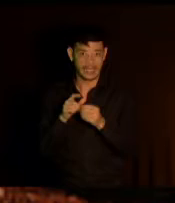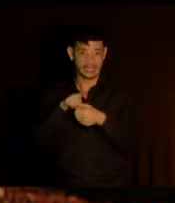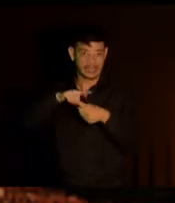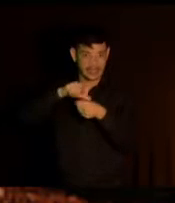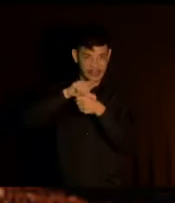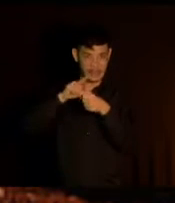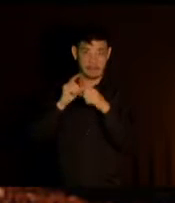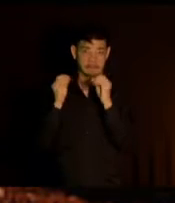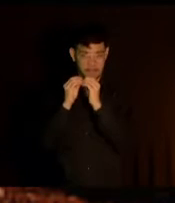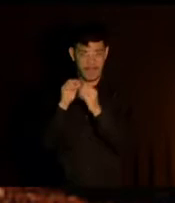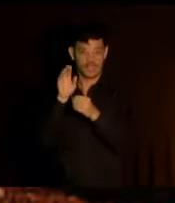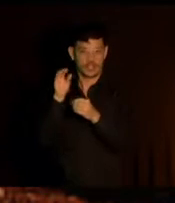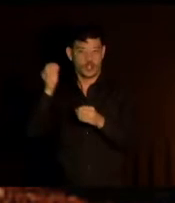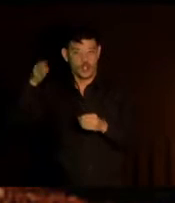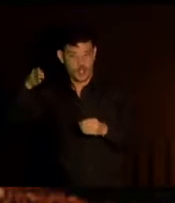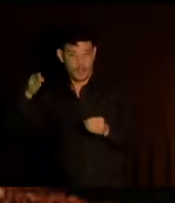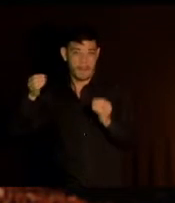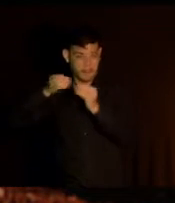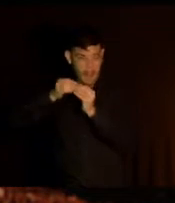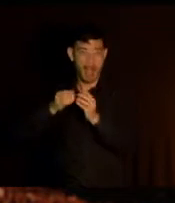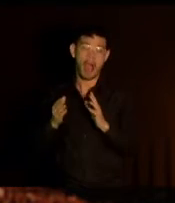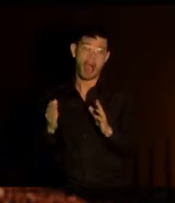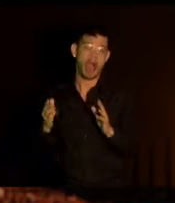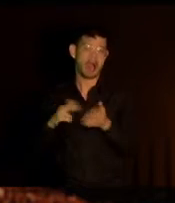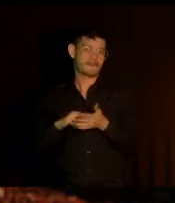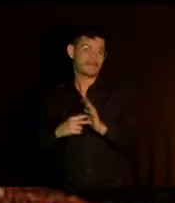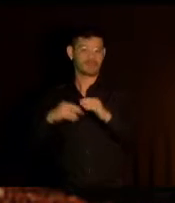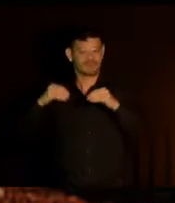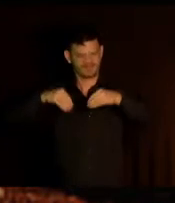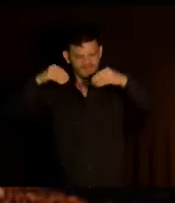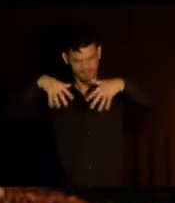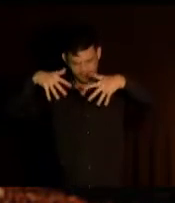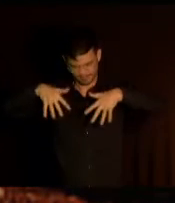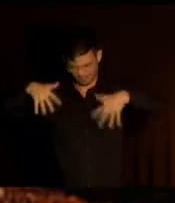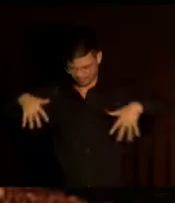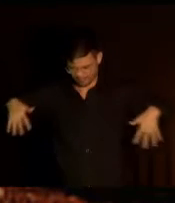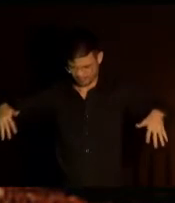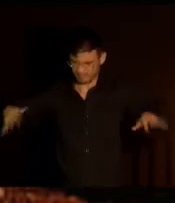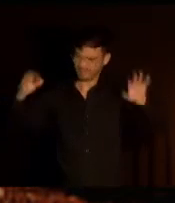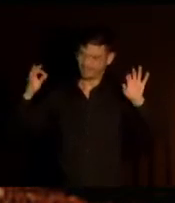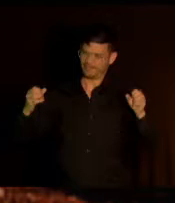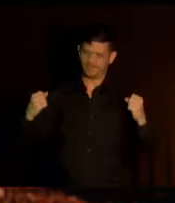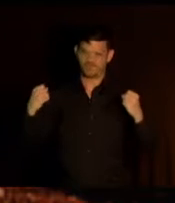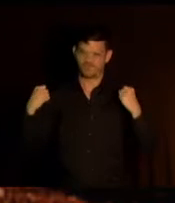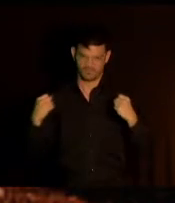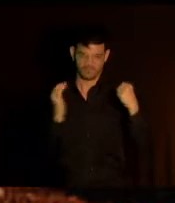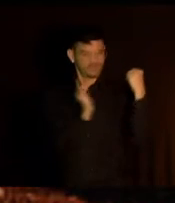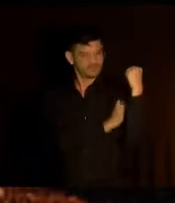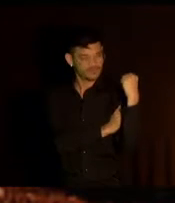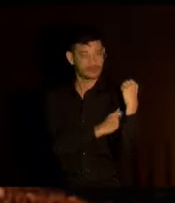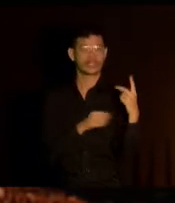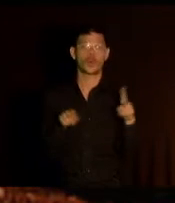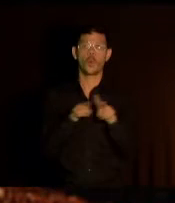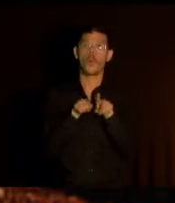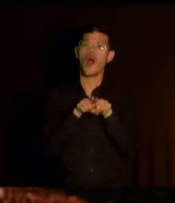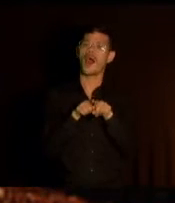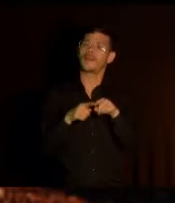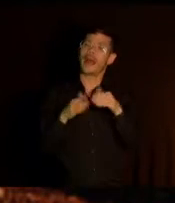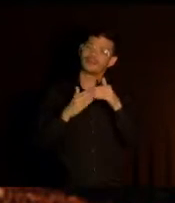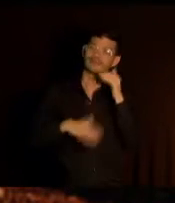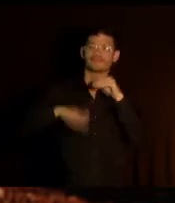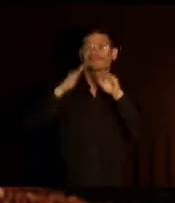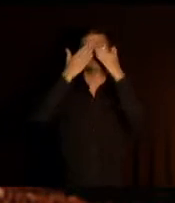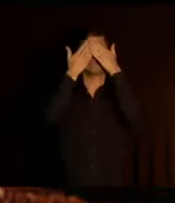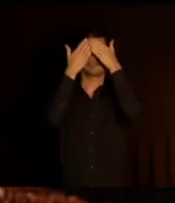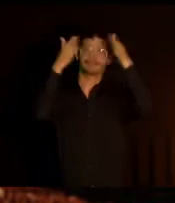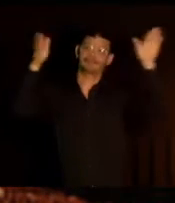los departamentos y clubes, tendríamos una estructura más robusta, una estructura más democrática, donde